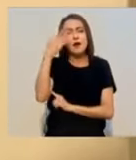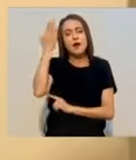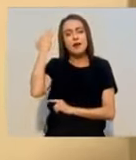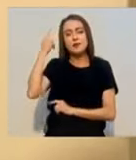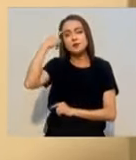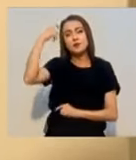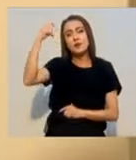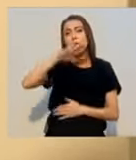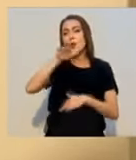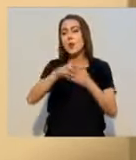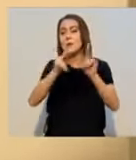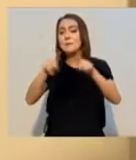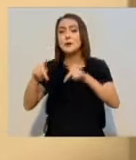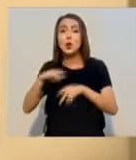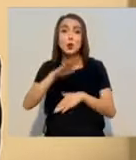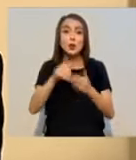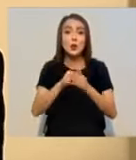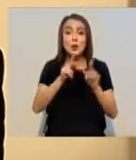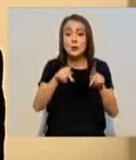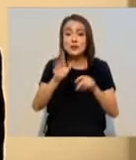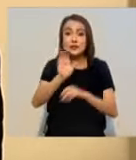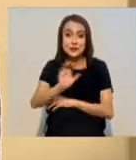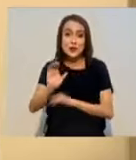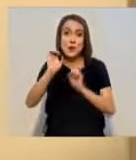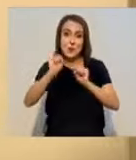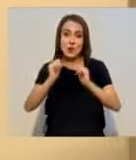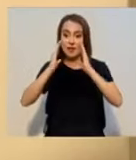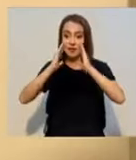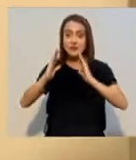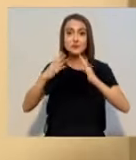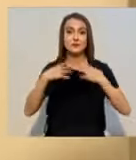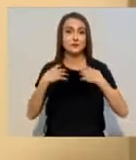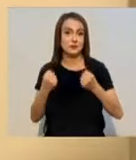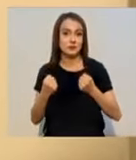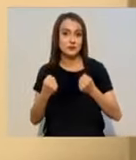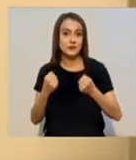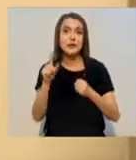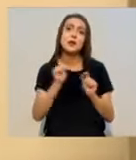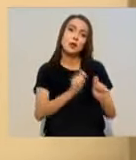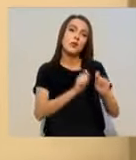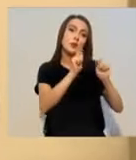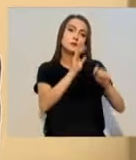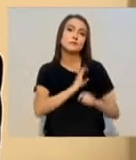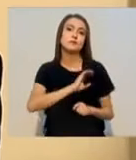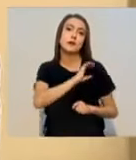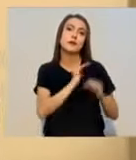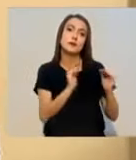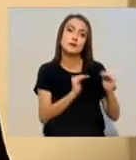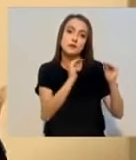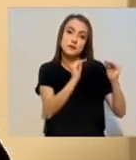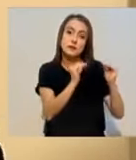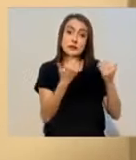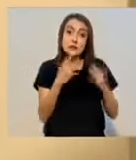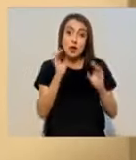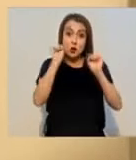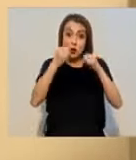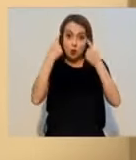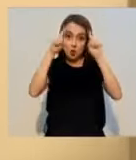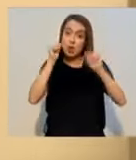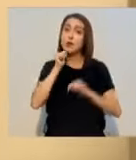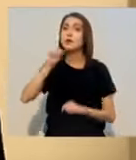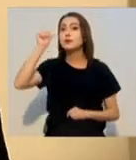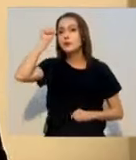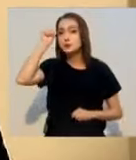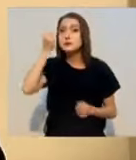una sociedad donde todo infante pueda recibir atención médica y educación de calidad. Y al llegar a su vida